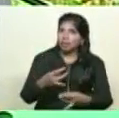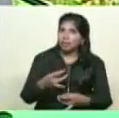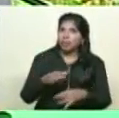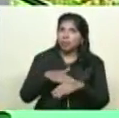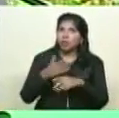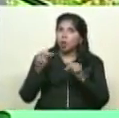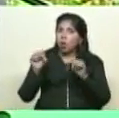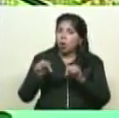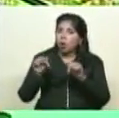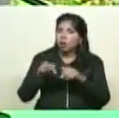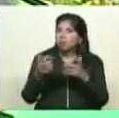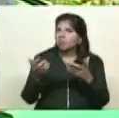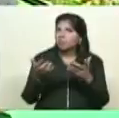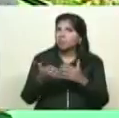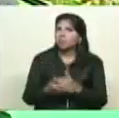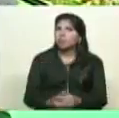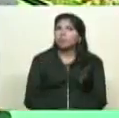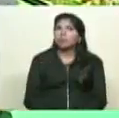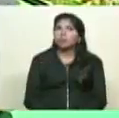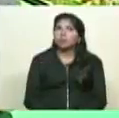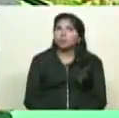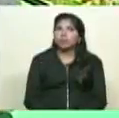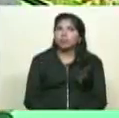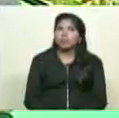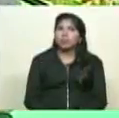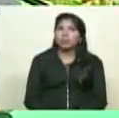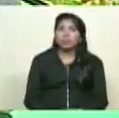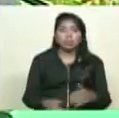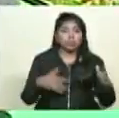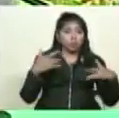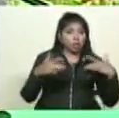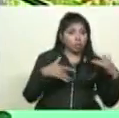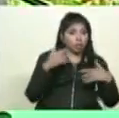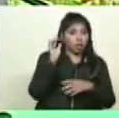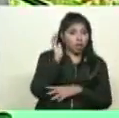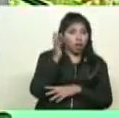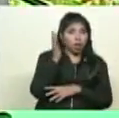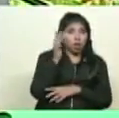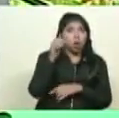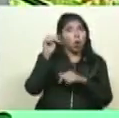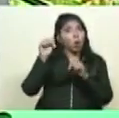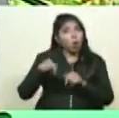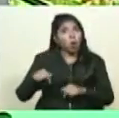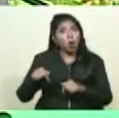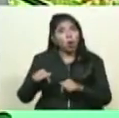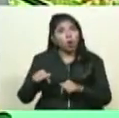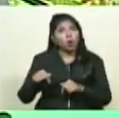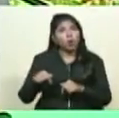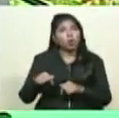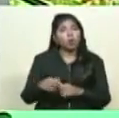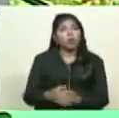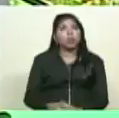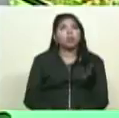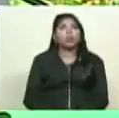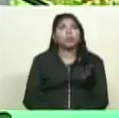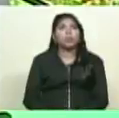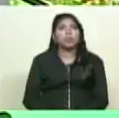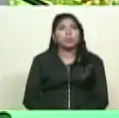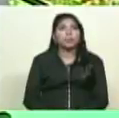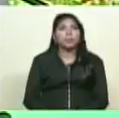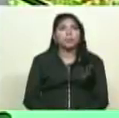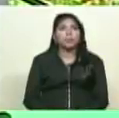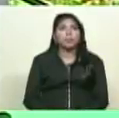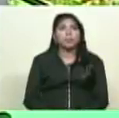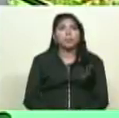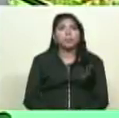hoy, al lado de esta jornada de los CPT, hoy se está dando un acto